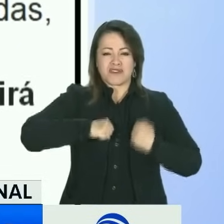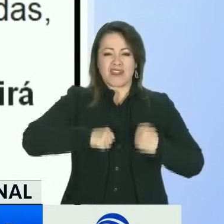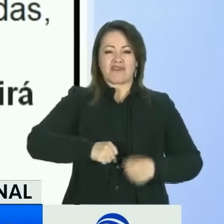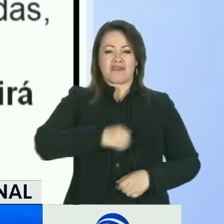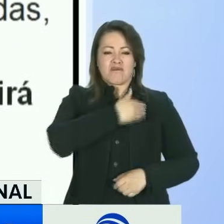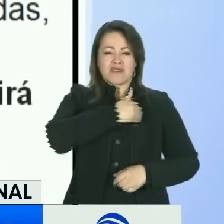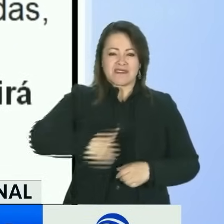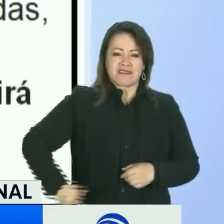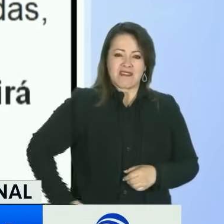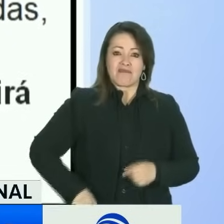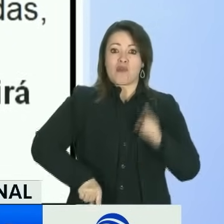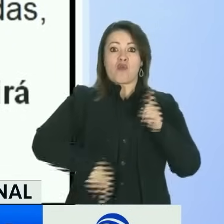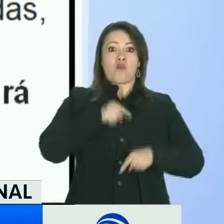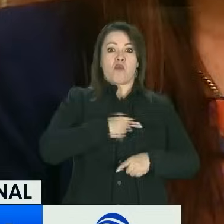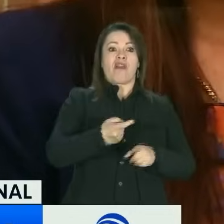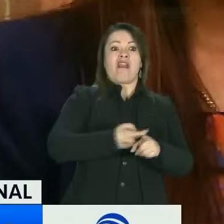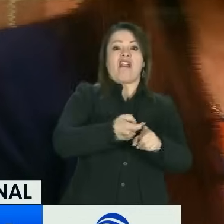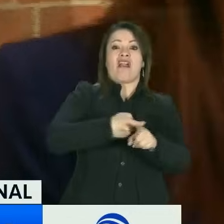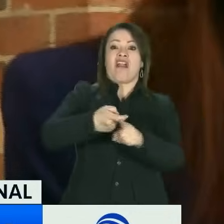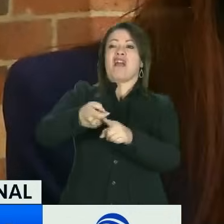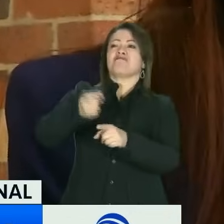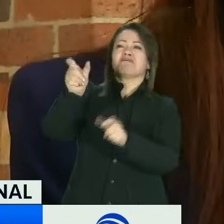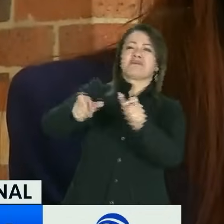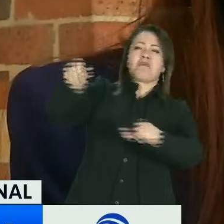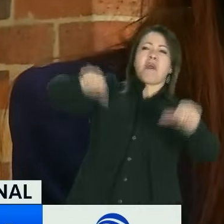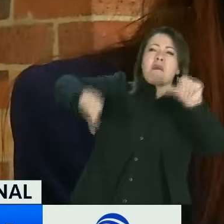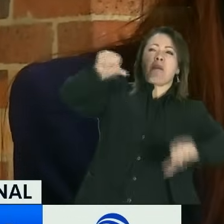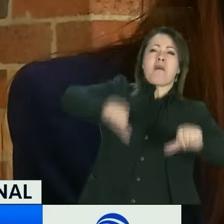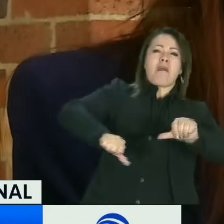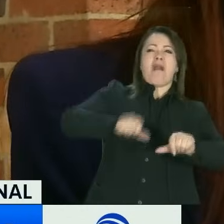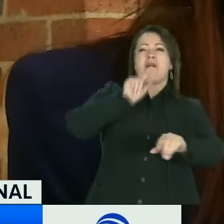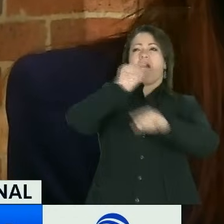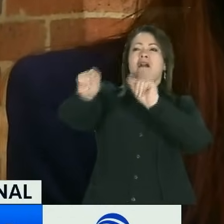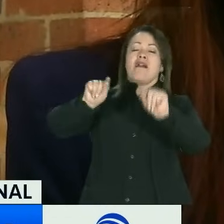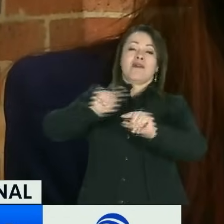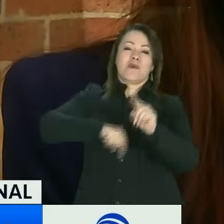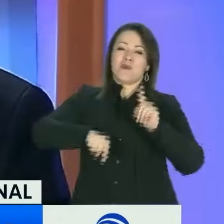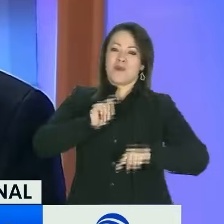de 4 meses a 2 años. Álvaro Uribe recibió el mensaje del